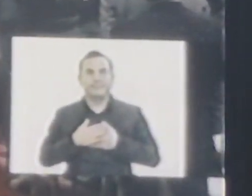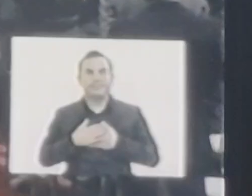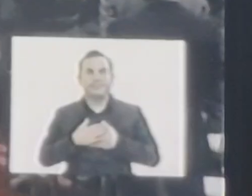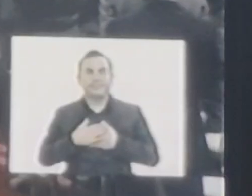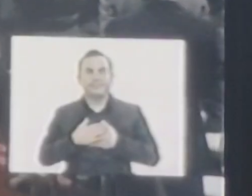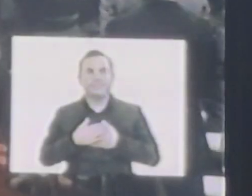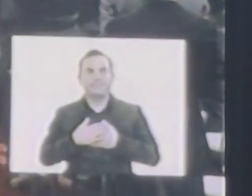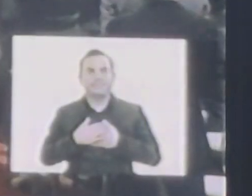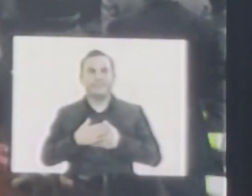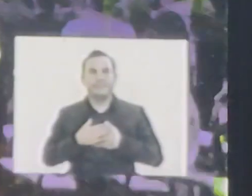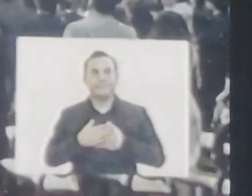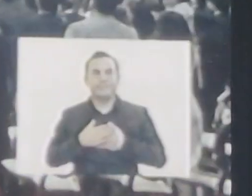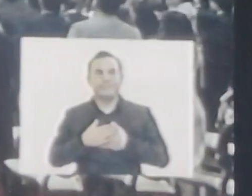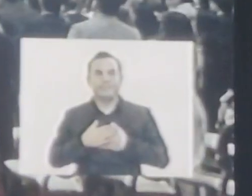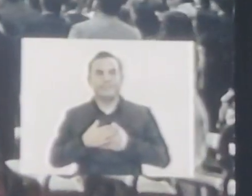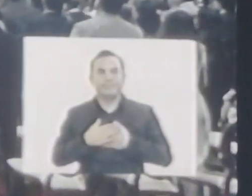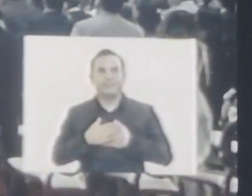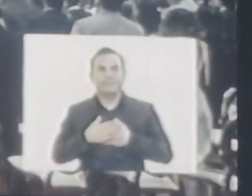¡eso!